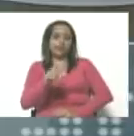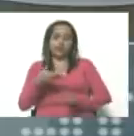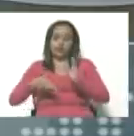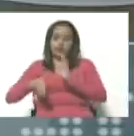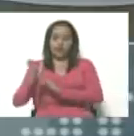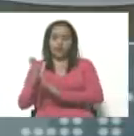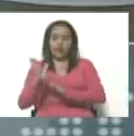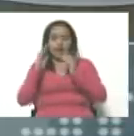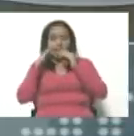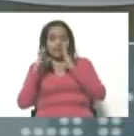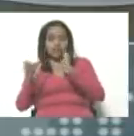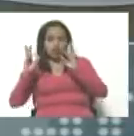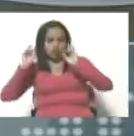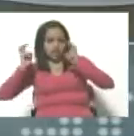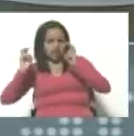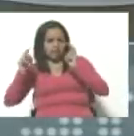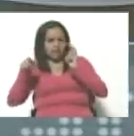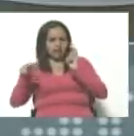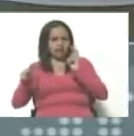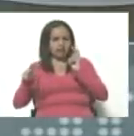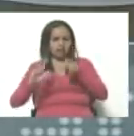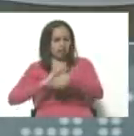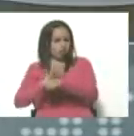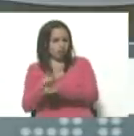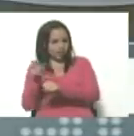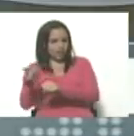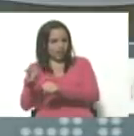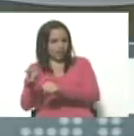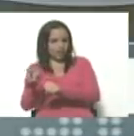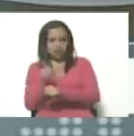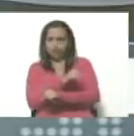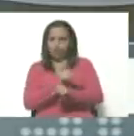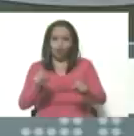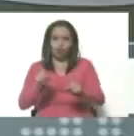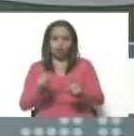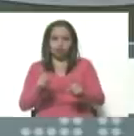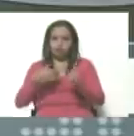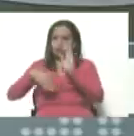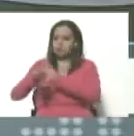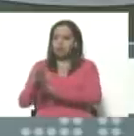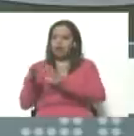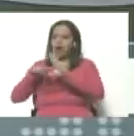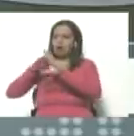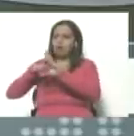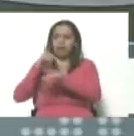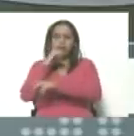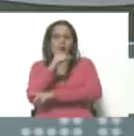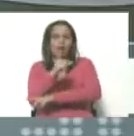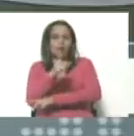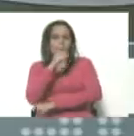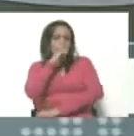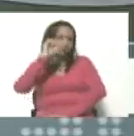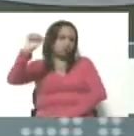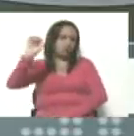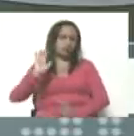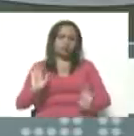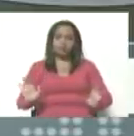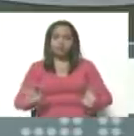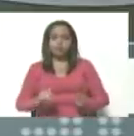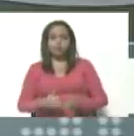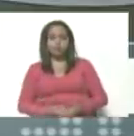a atender el tema del coronavirus en la Florida. No, se va a hablar de Maduro.